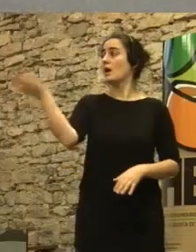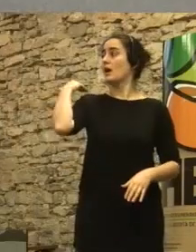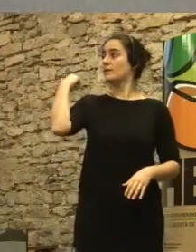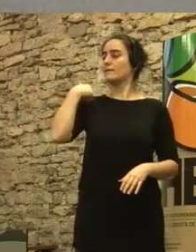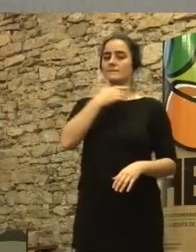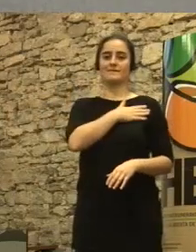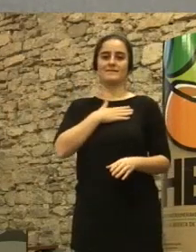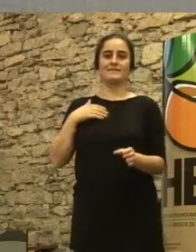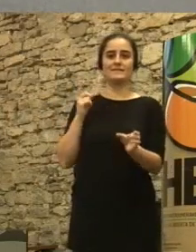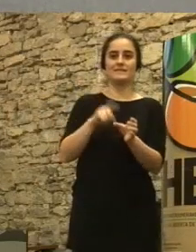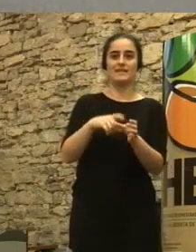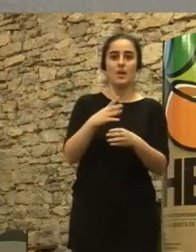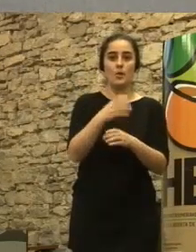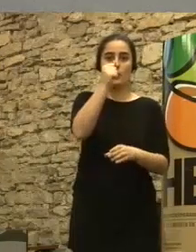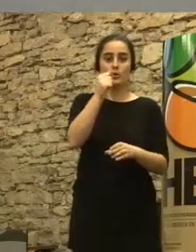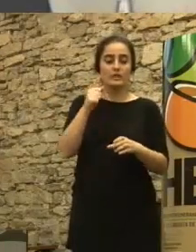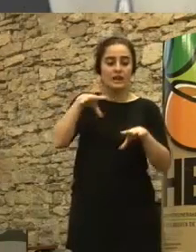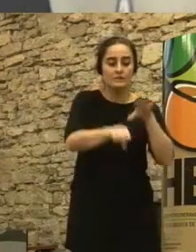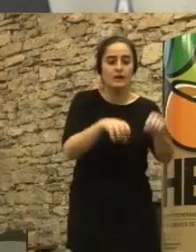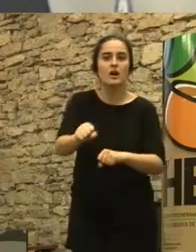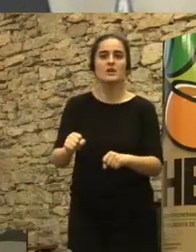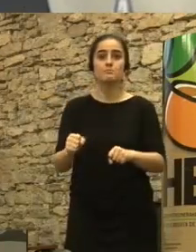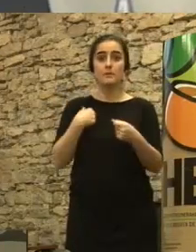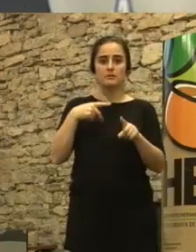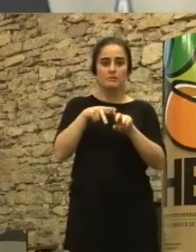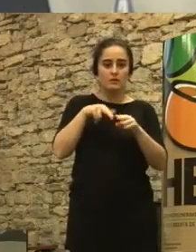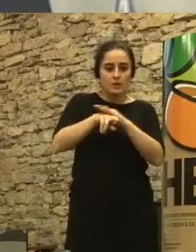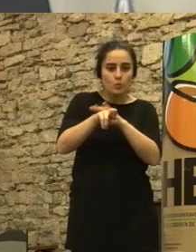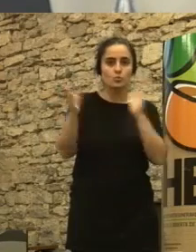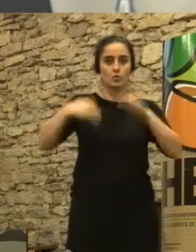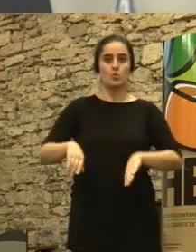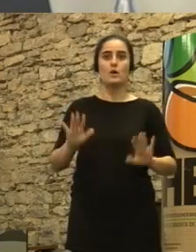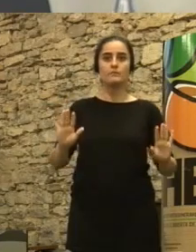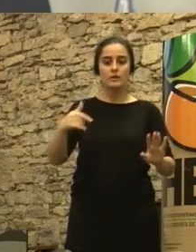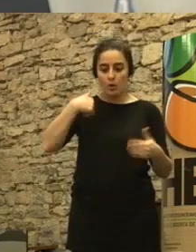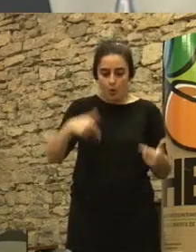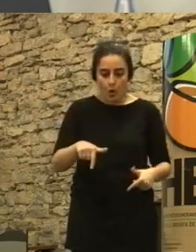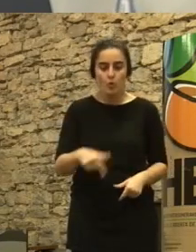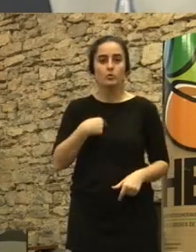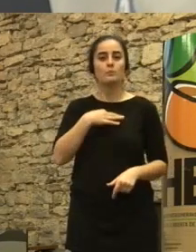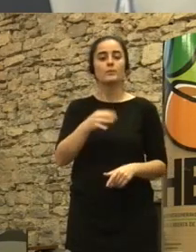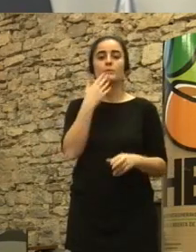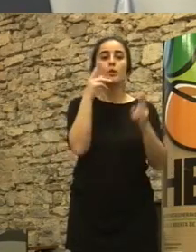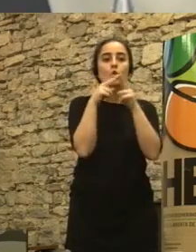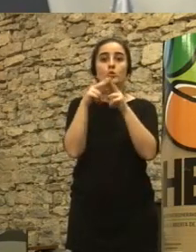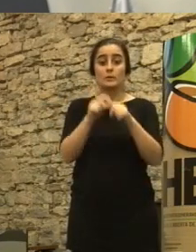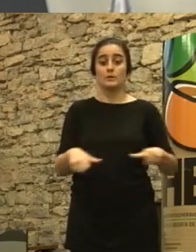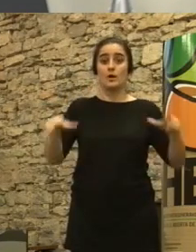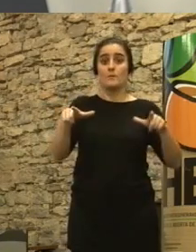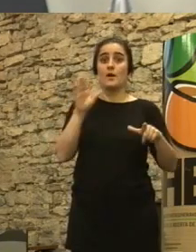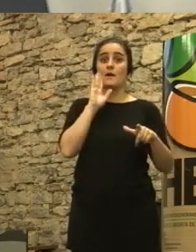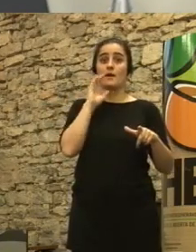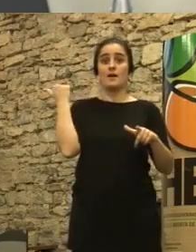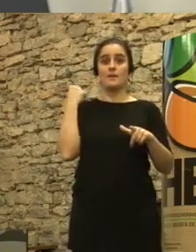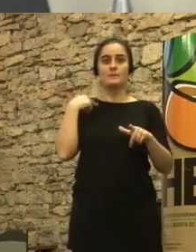intervenir en eso y recoger esas botellas, pero no tengo instrumentos. Hoy puedo acceder a una serie de consultores en una página que el Good Lobby me